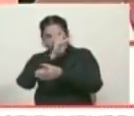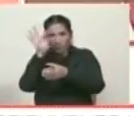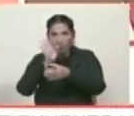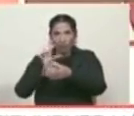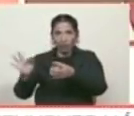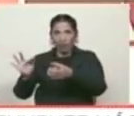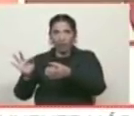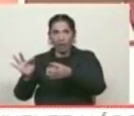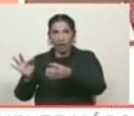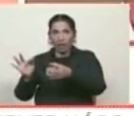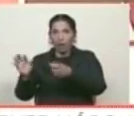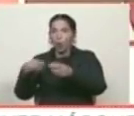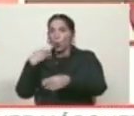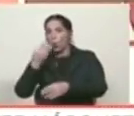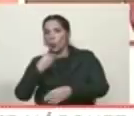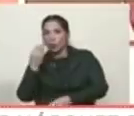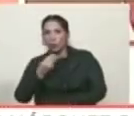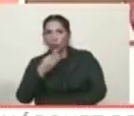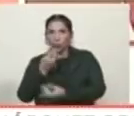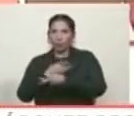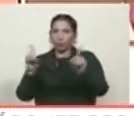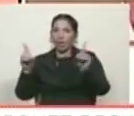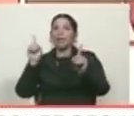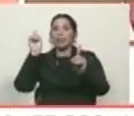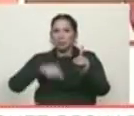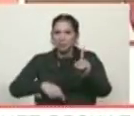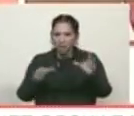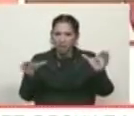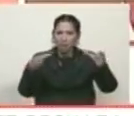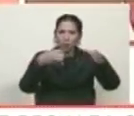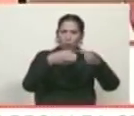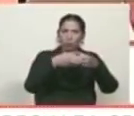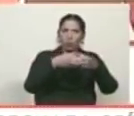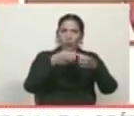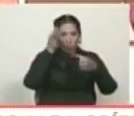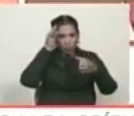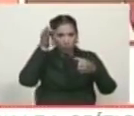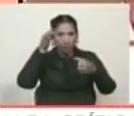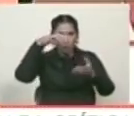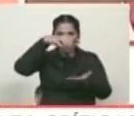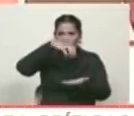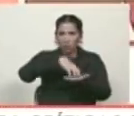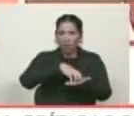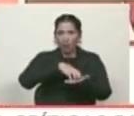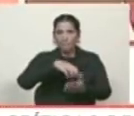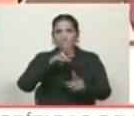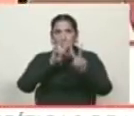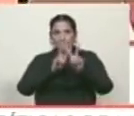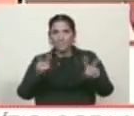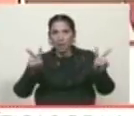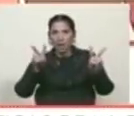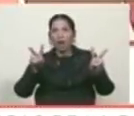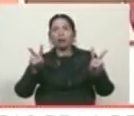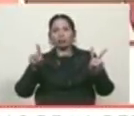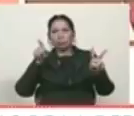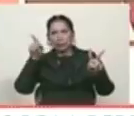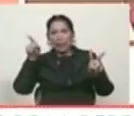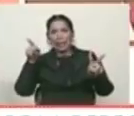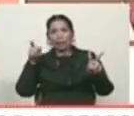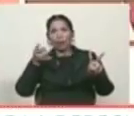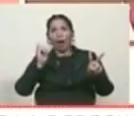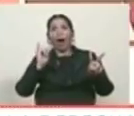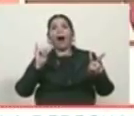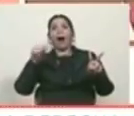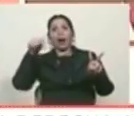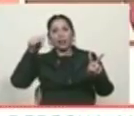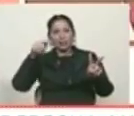pero también vienen a lo que es una reunión del Consejo Regional por la Paz. Estarán aquí en Venezuela a partir del martes